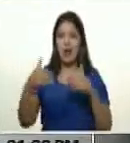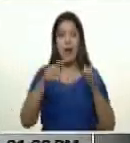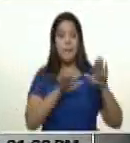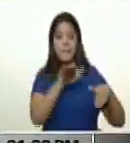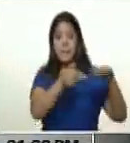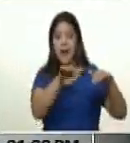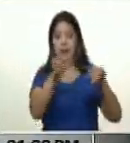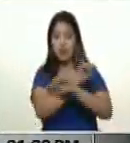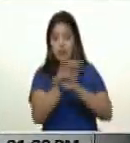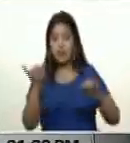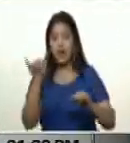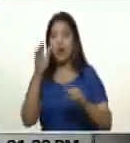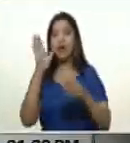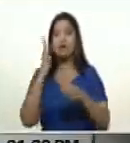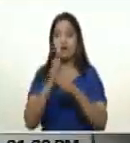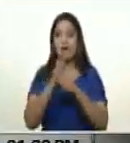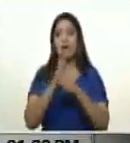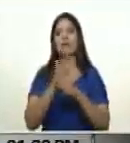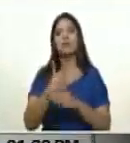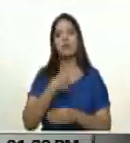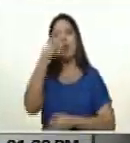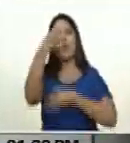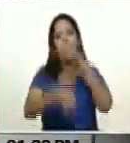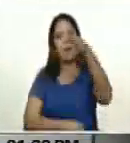acompaña una... Eso lo voy a explicar yo, no tú. Ah, okay.